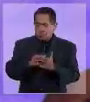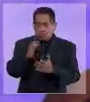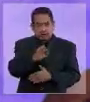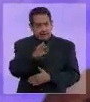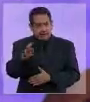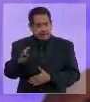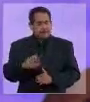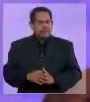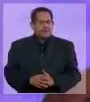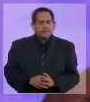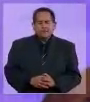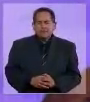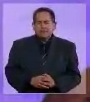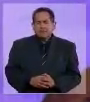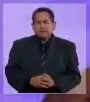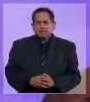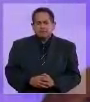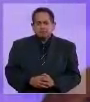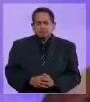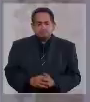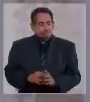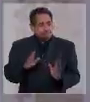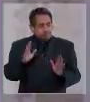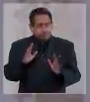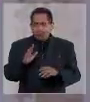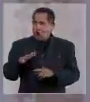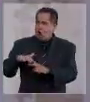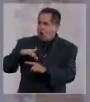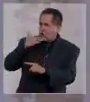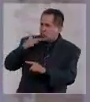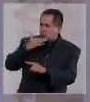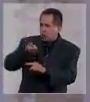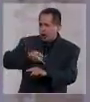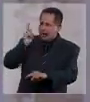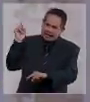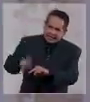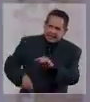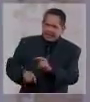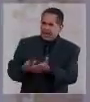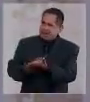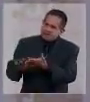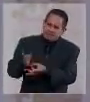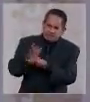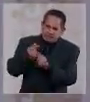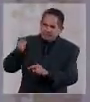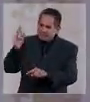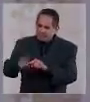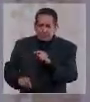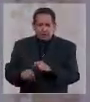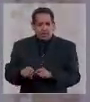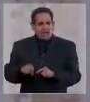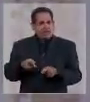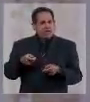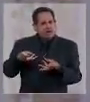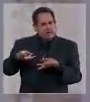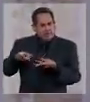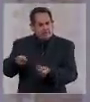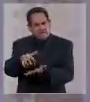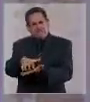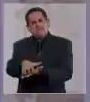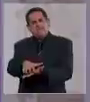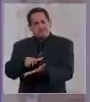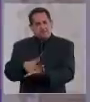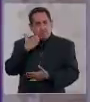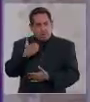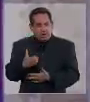candidato. Si se termina con la corrupción, insisto, y si hay un plan de austeridad republicana, va a